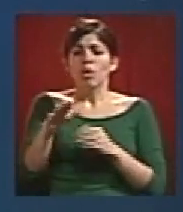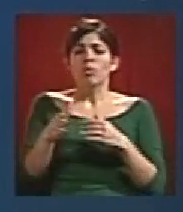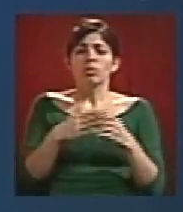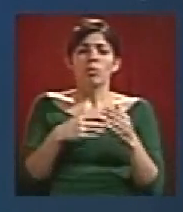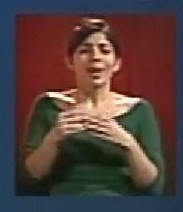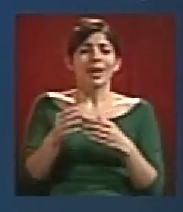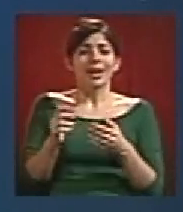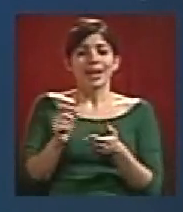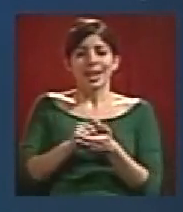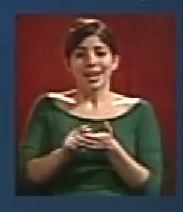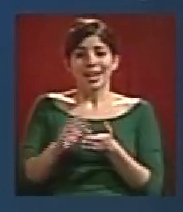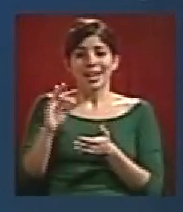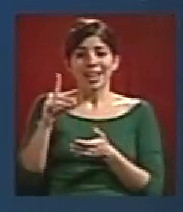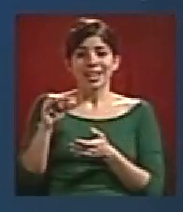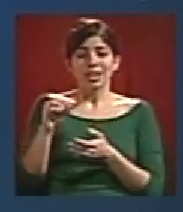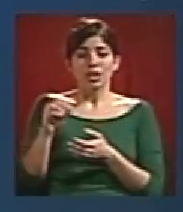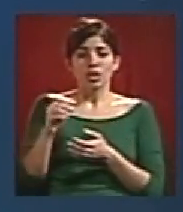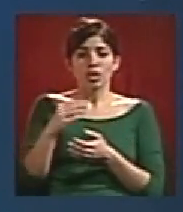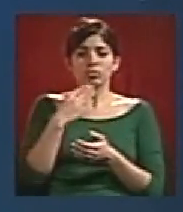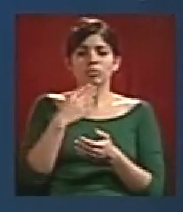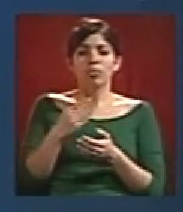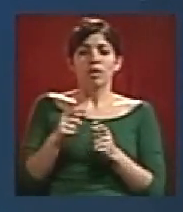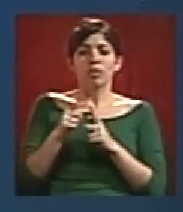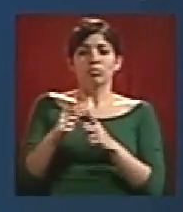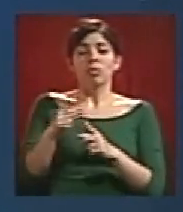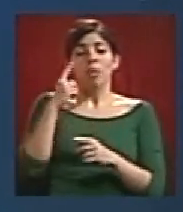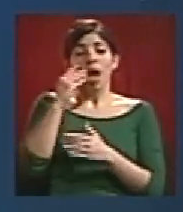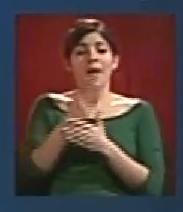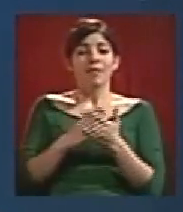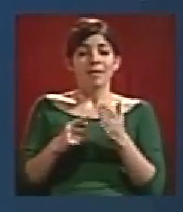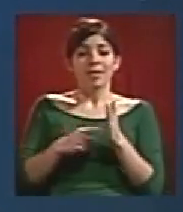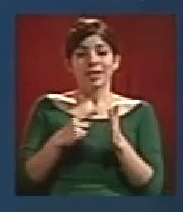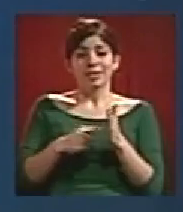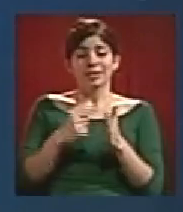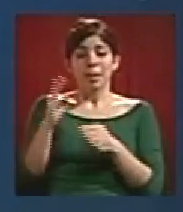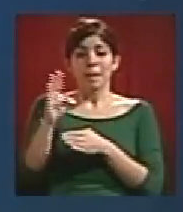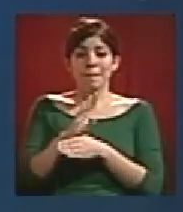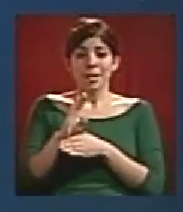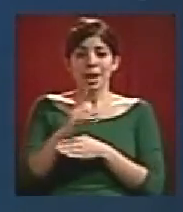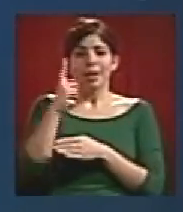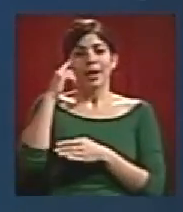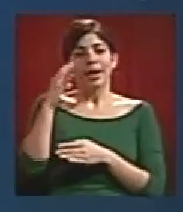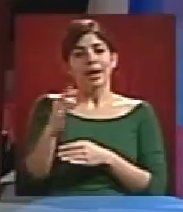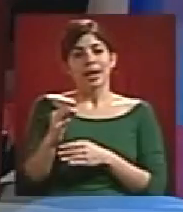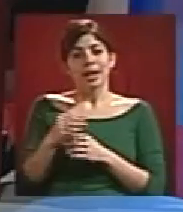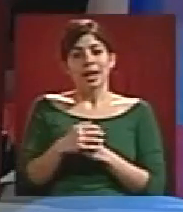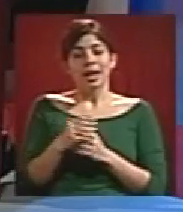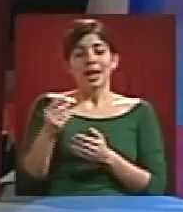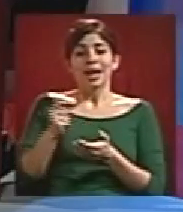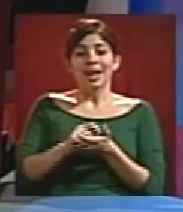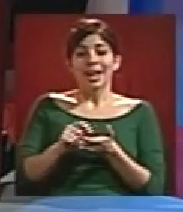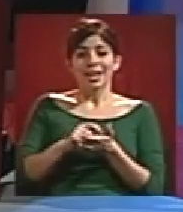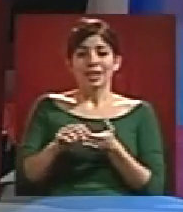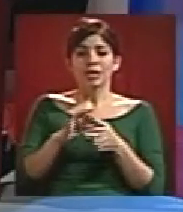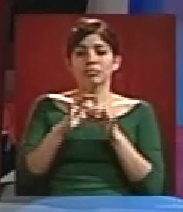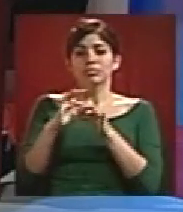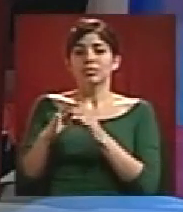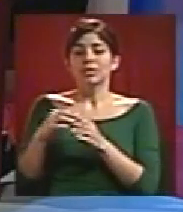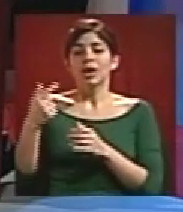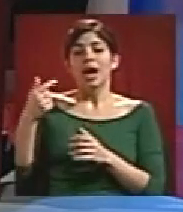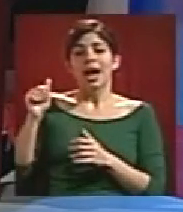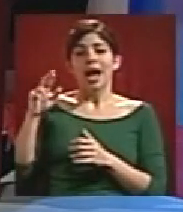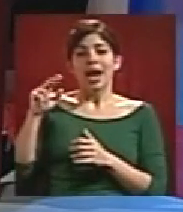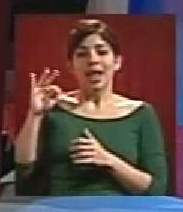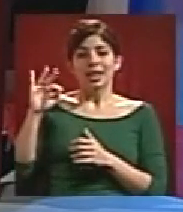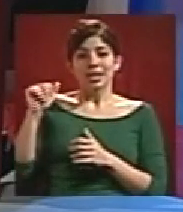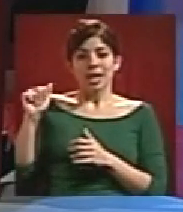una garantía es bueno, porque a veces los banqueros piensan que el crédito se debe otorgar en función de la garantía. Digo,